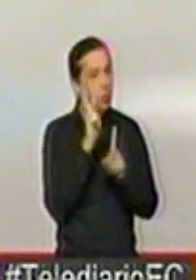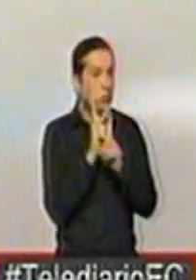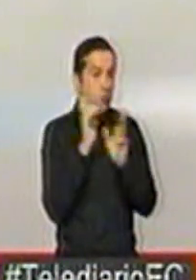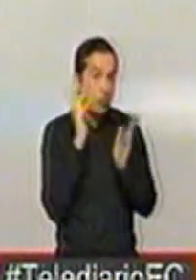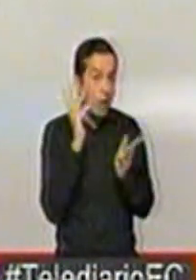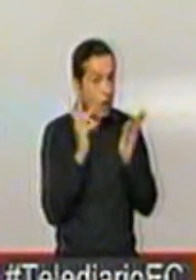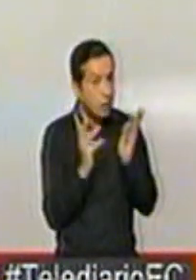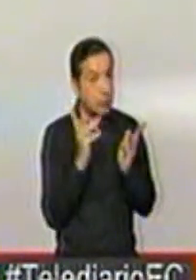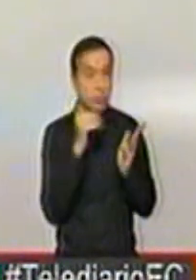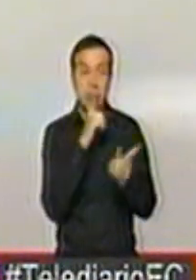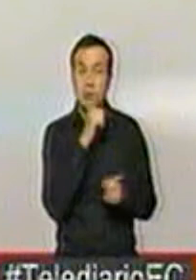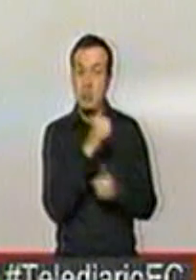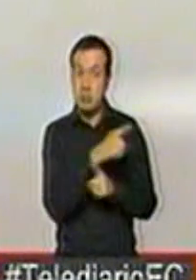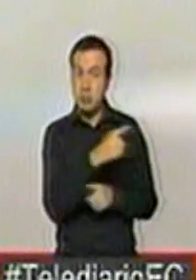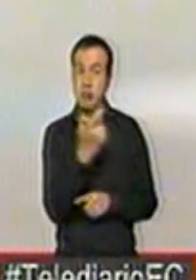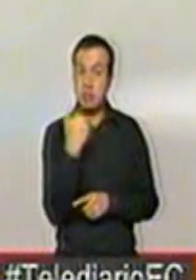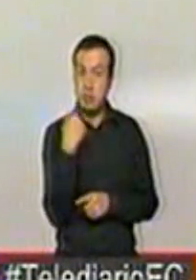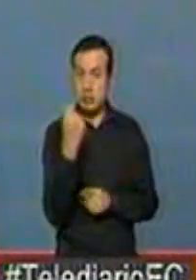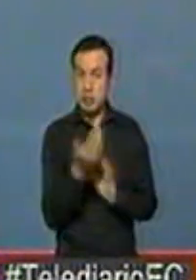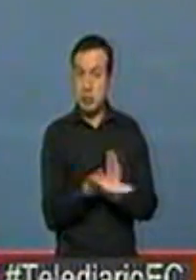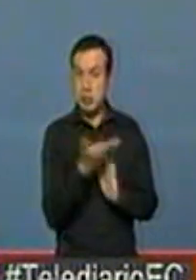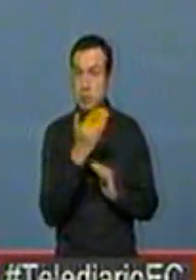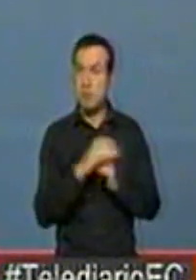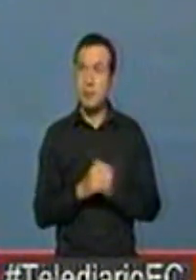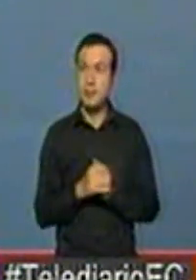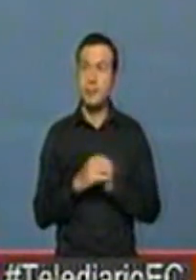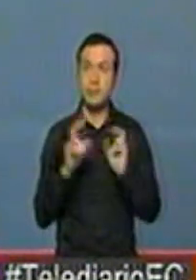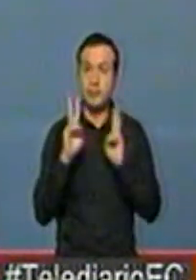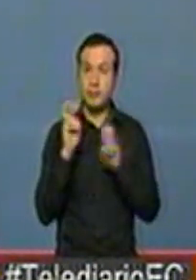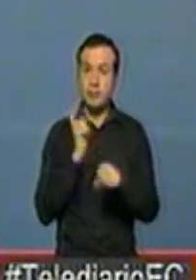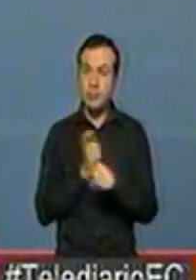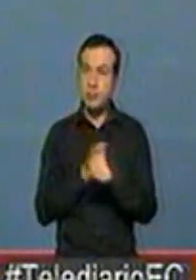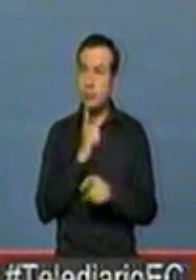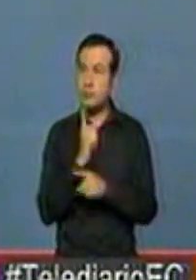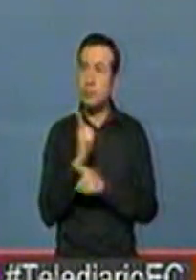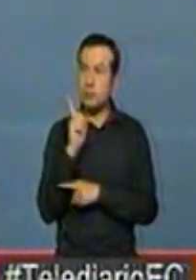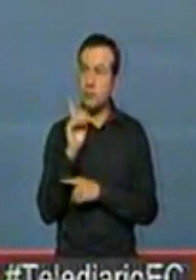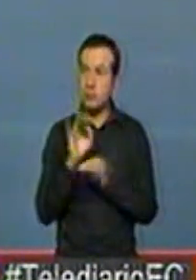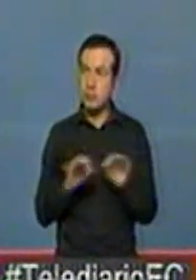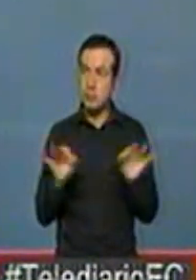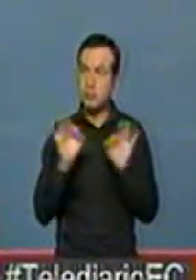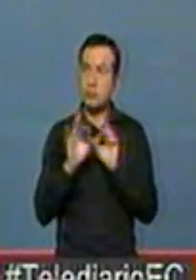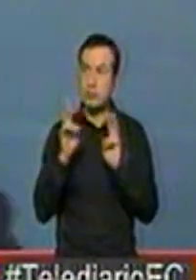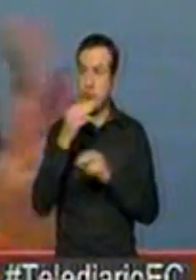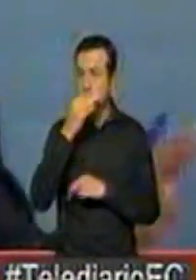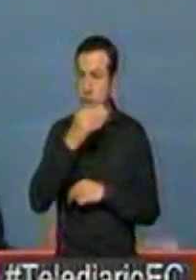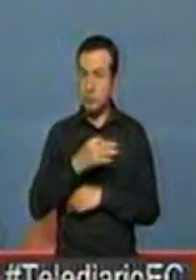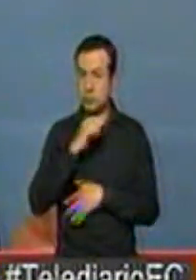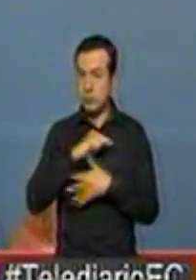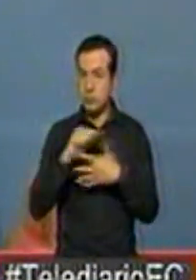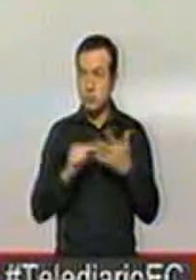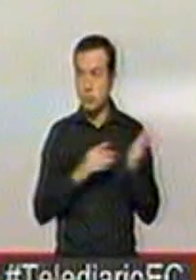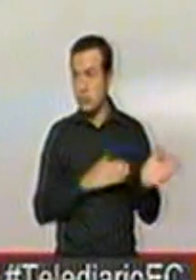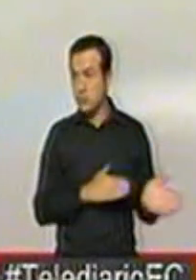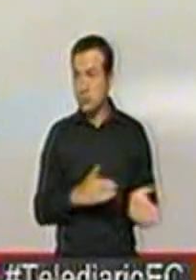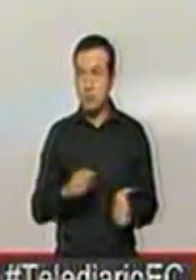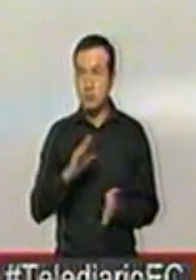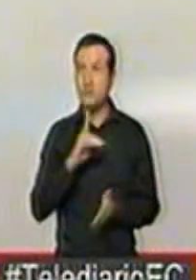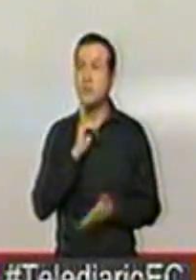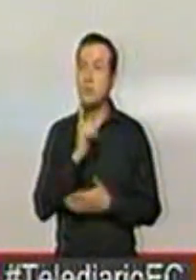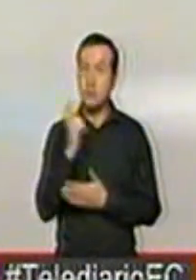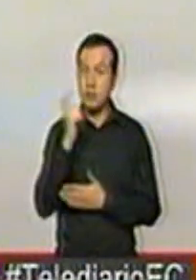puede efectivamente existir lo que usted manifiesta más allá que no sea un tema puntual si es importante cuando hablamos de probidad en todo sentido exactamente